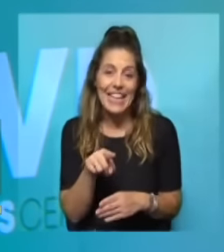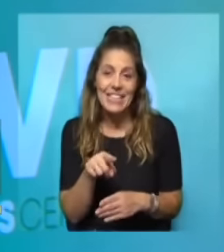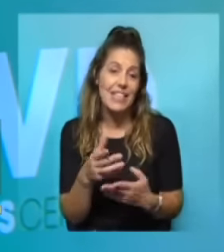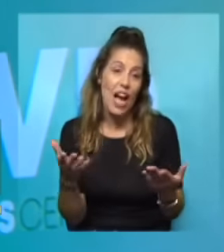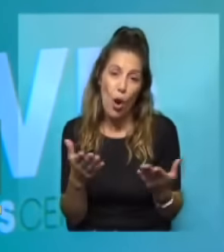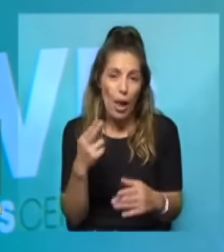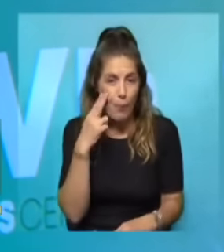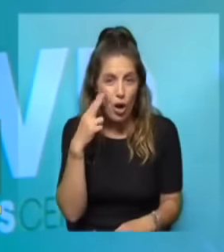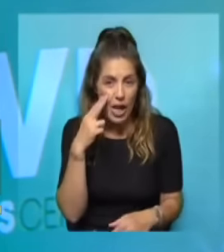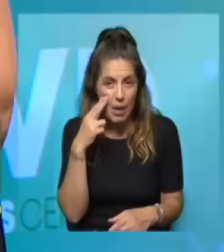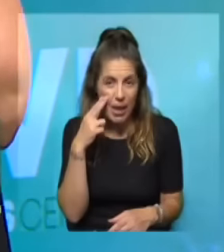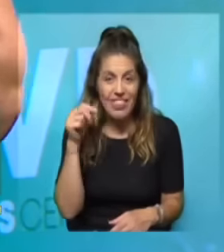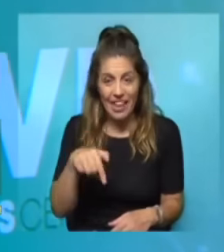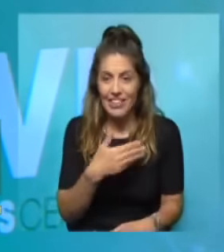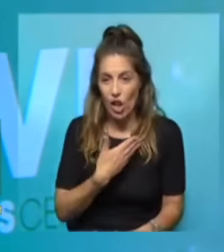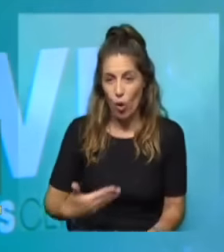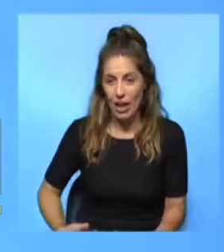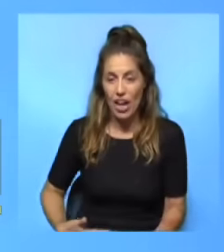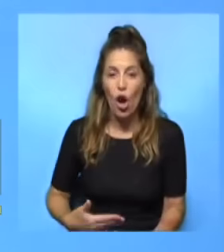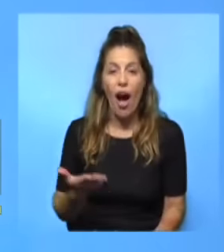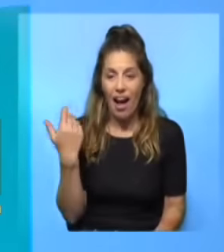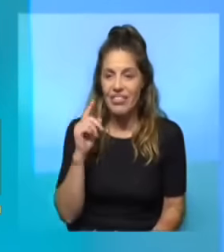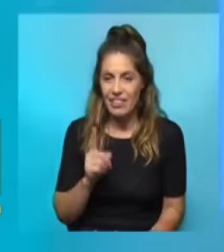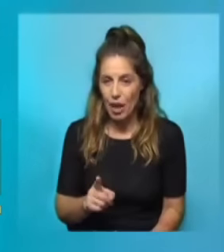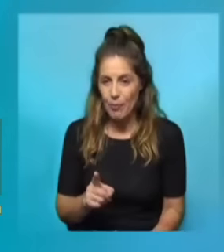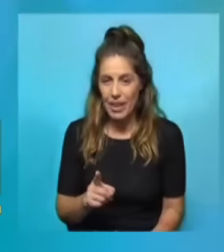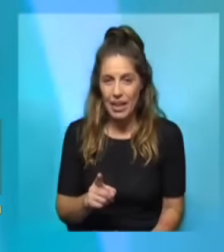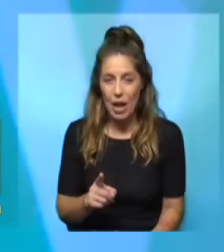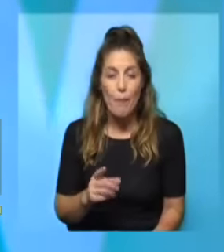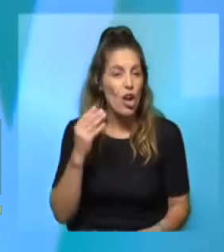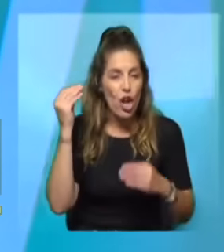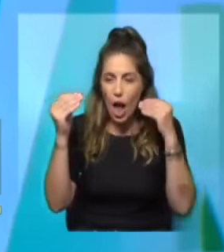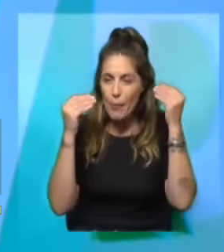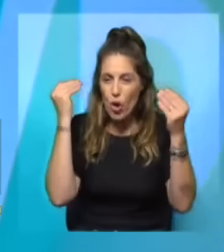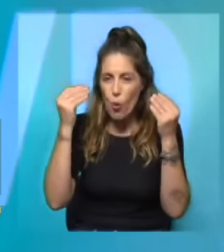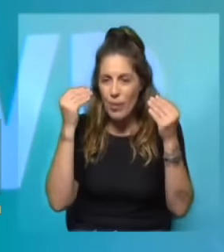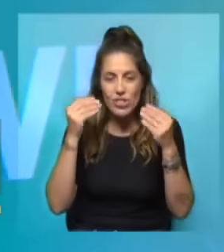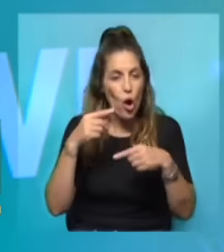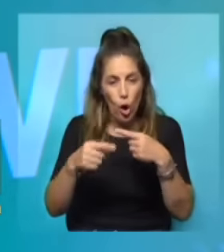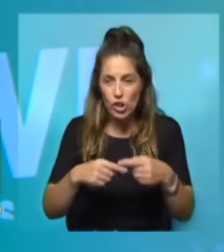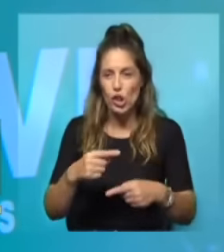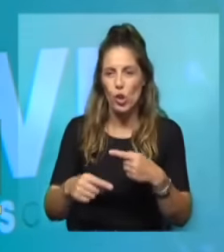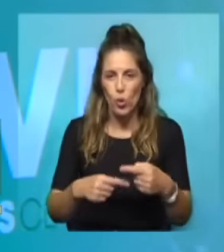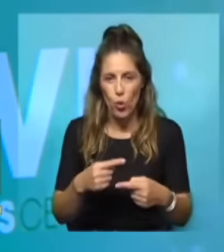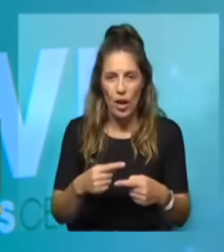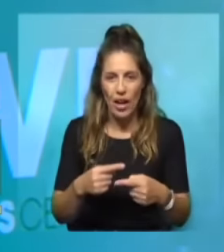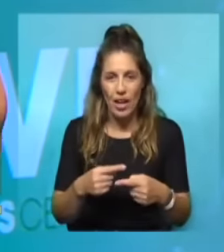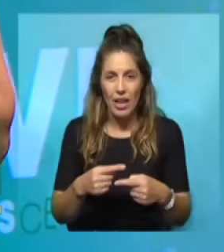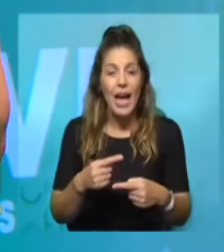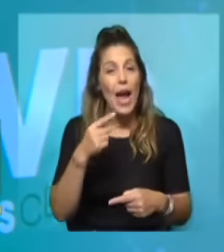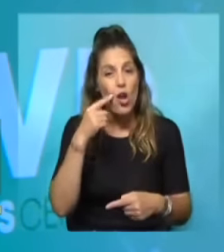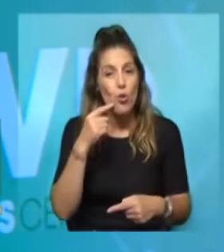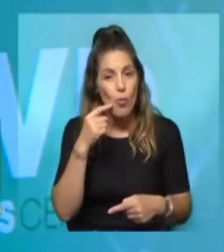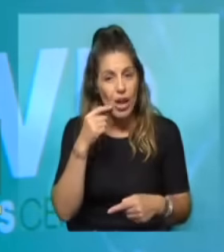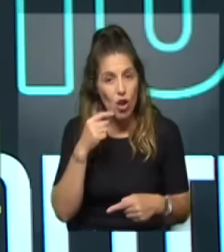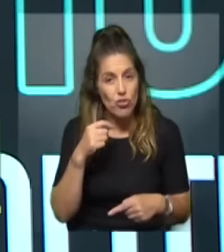Aquiles no solamente de este gobierno lo fue antes pero evidentemente la preocupación permanece y en números bastante altos en la